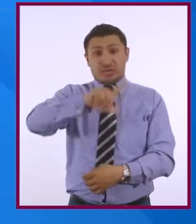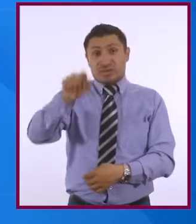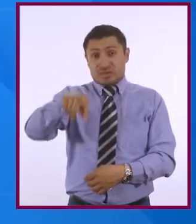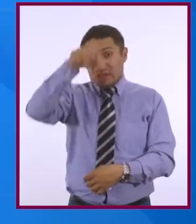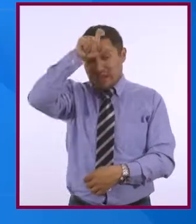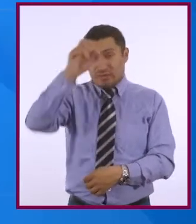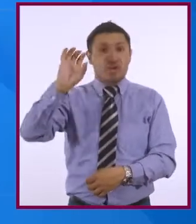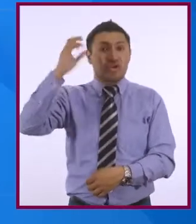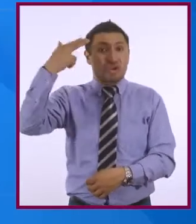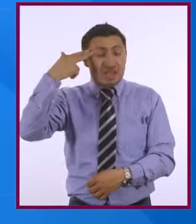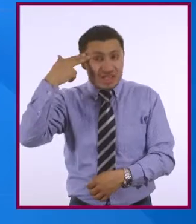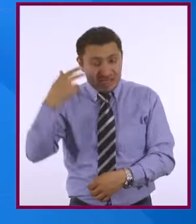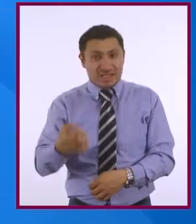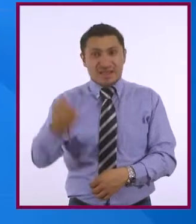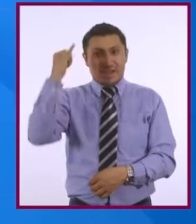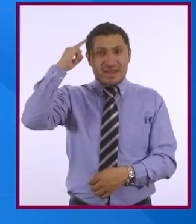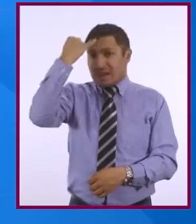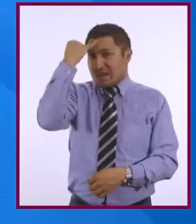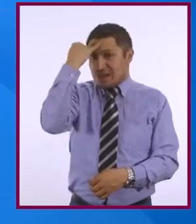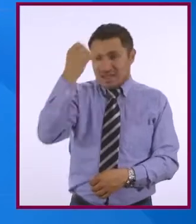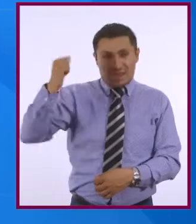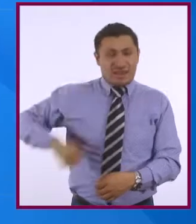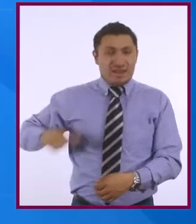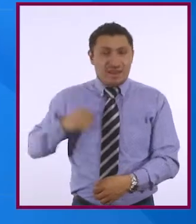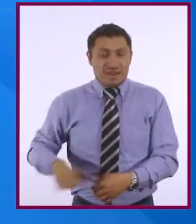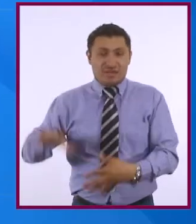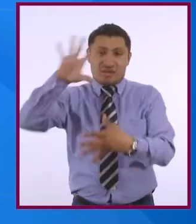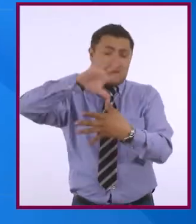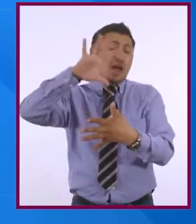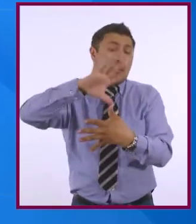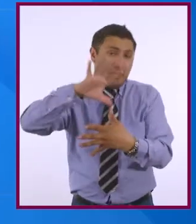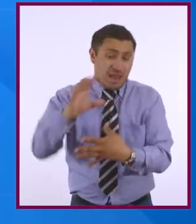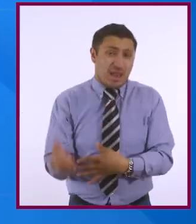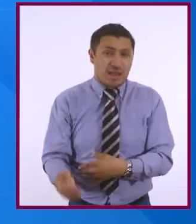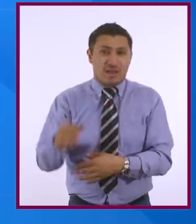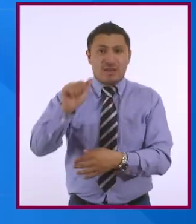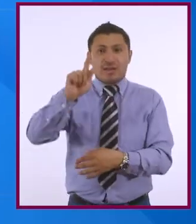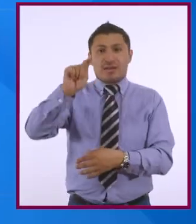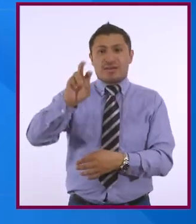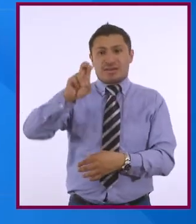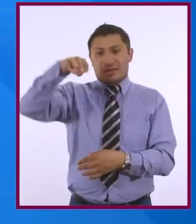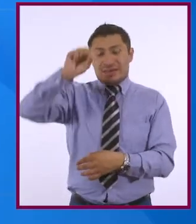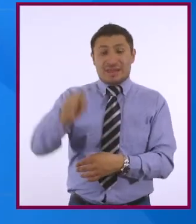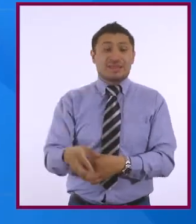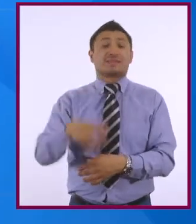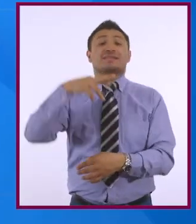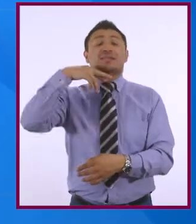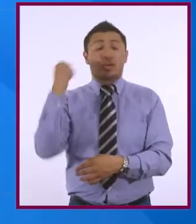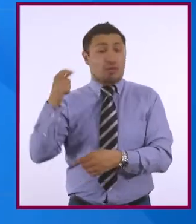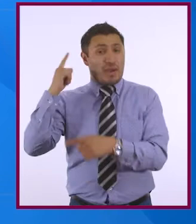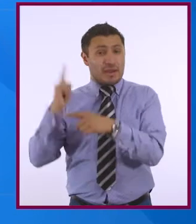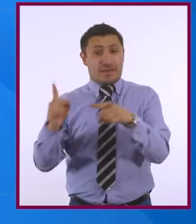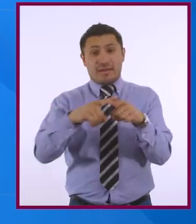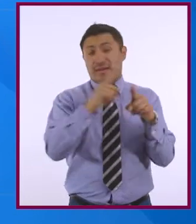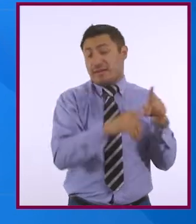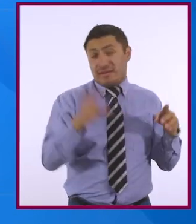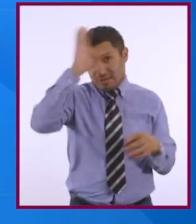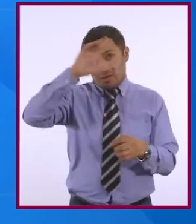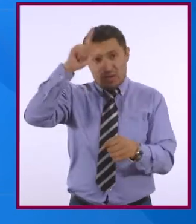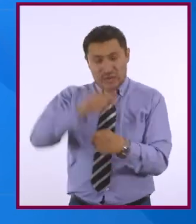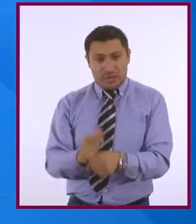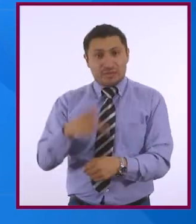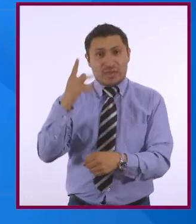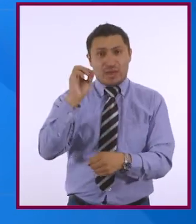Egipto, China, por la India antigua, la América mesoamericana, Atenas y Roma, entre otras civilizaciones.